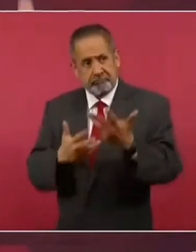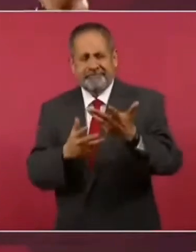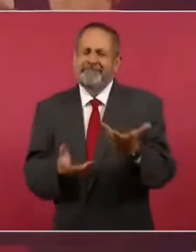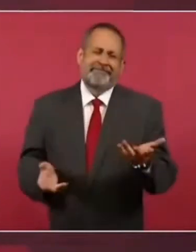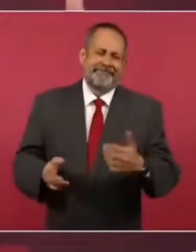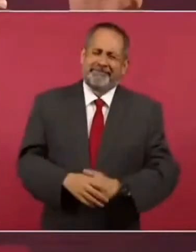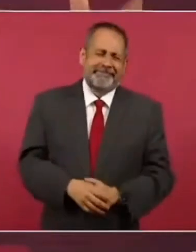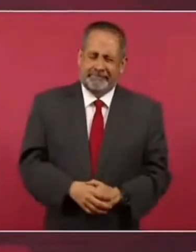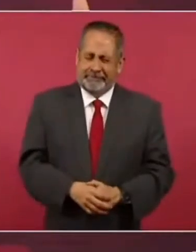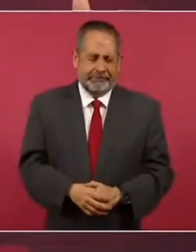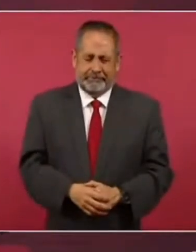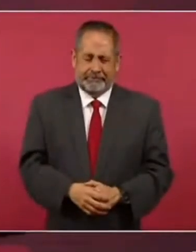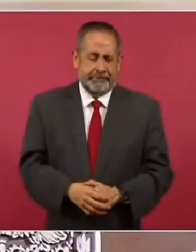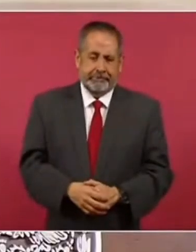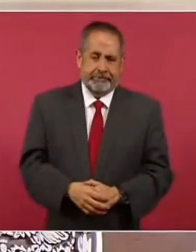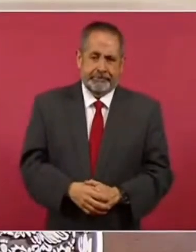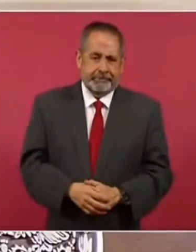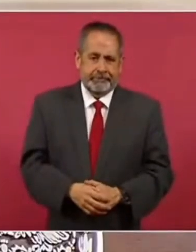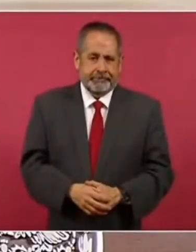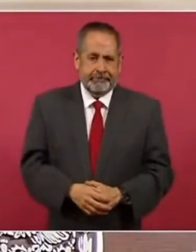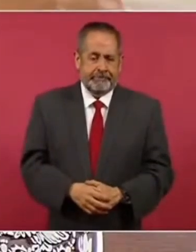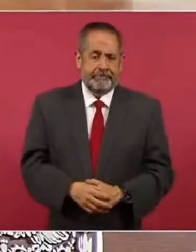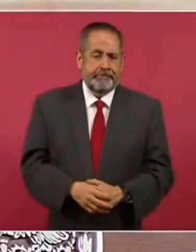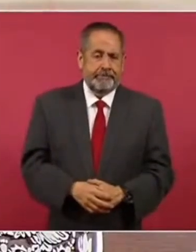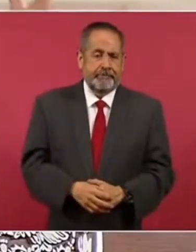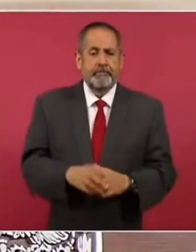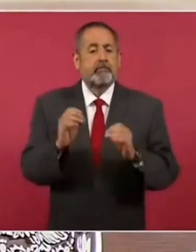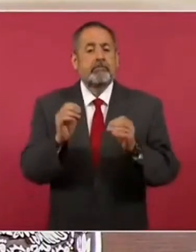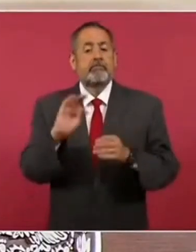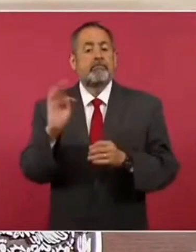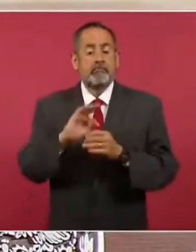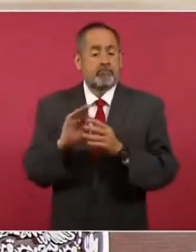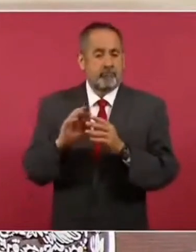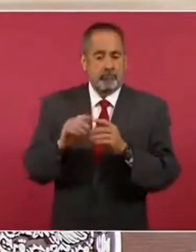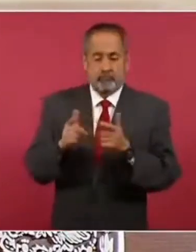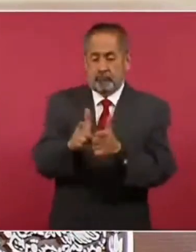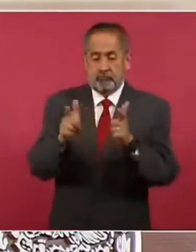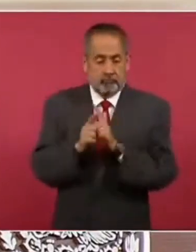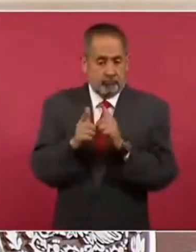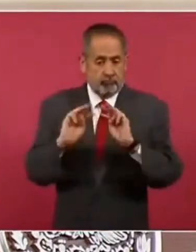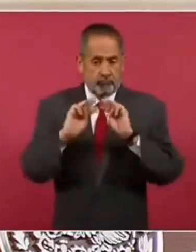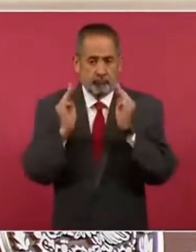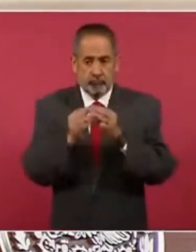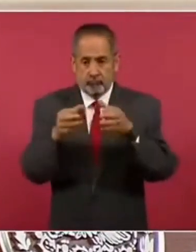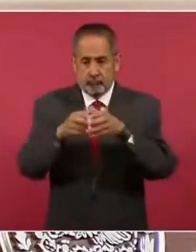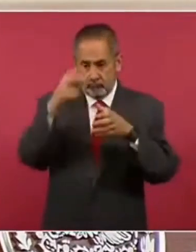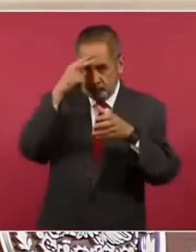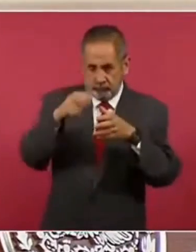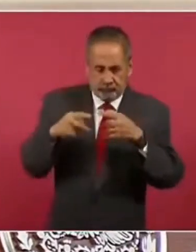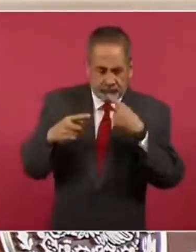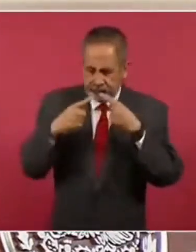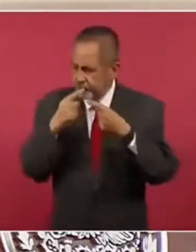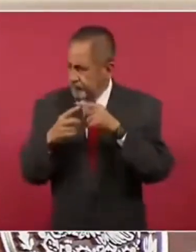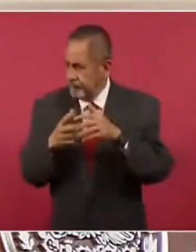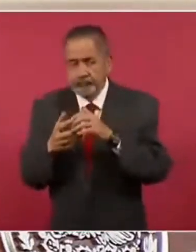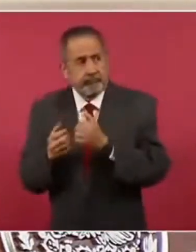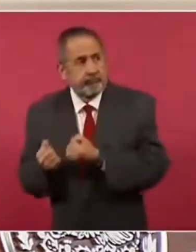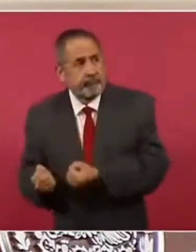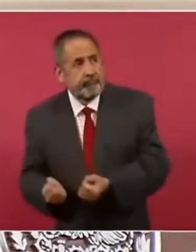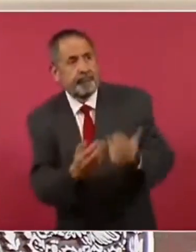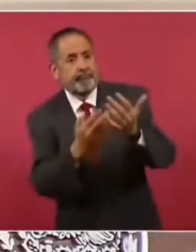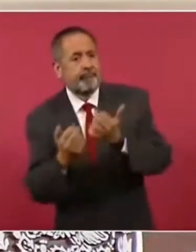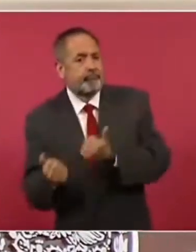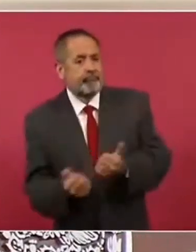o que son los carteles de México los que introducen y distribuyen